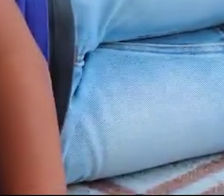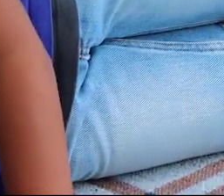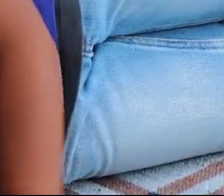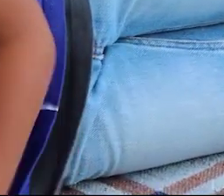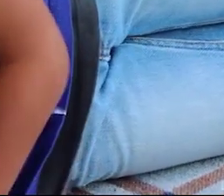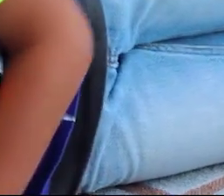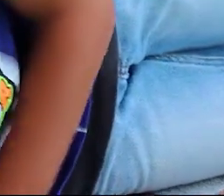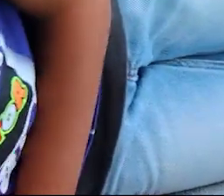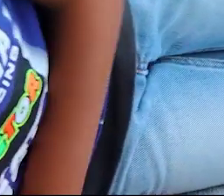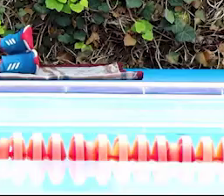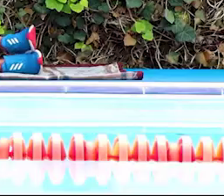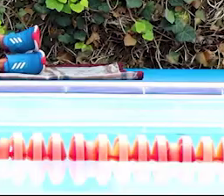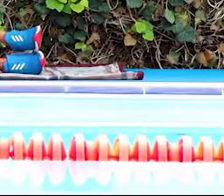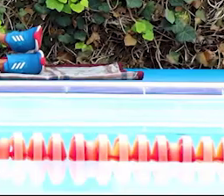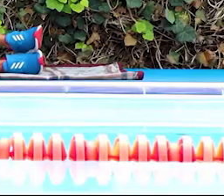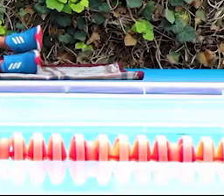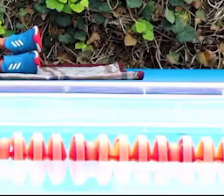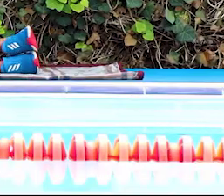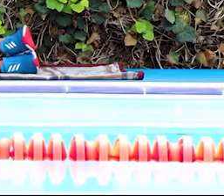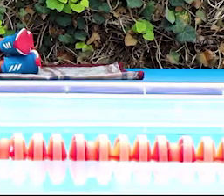ejecutamos 3 veces.